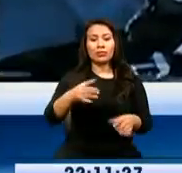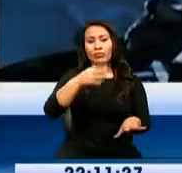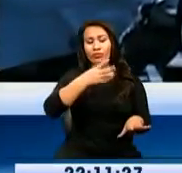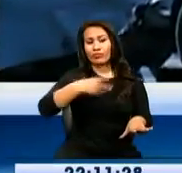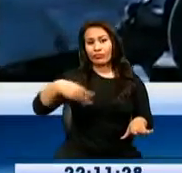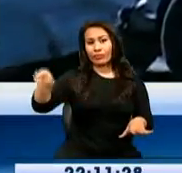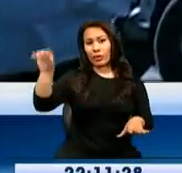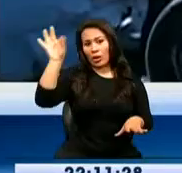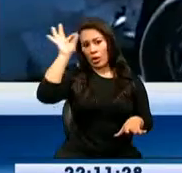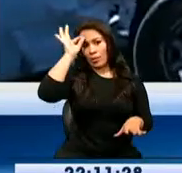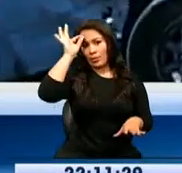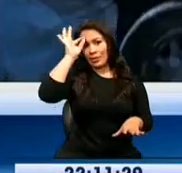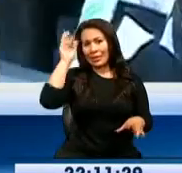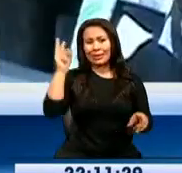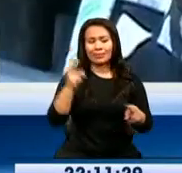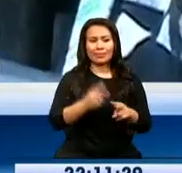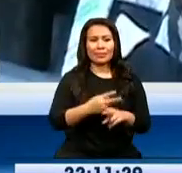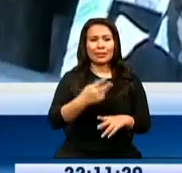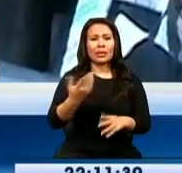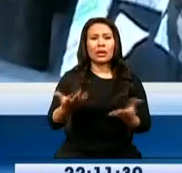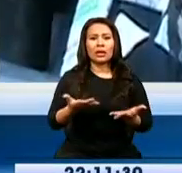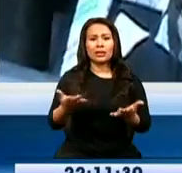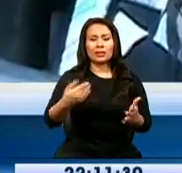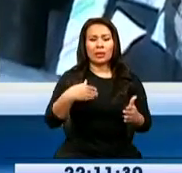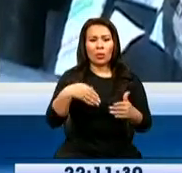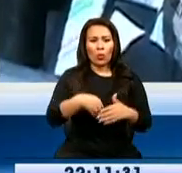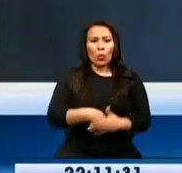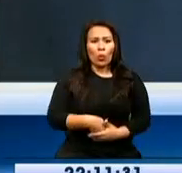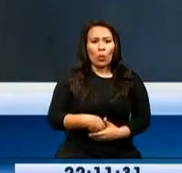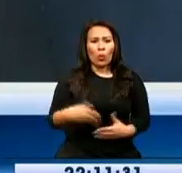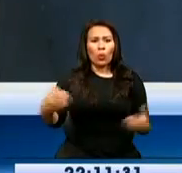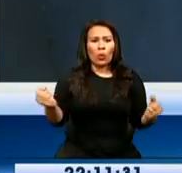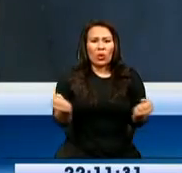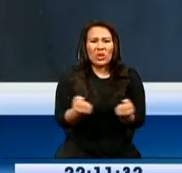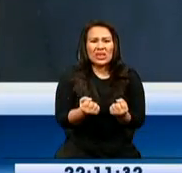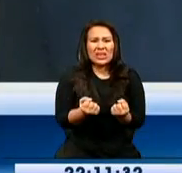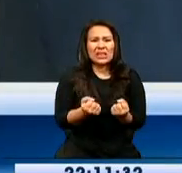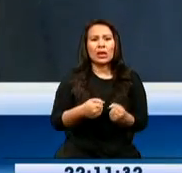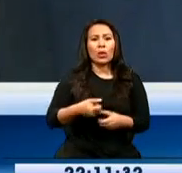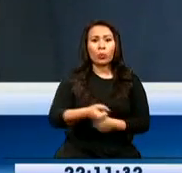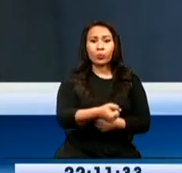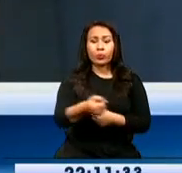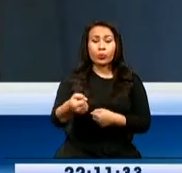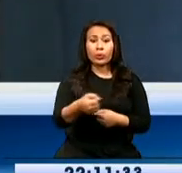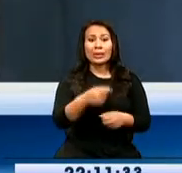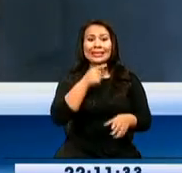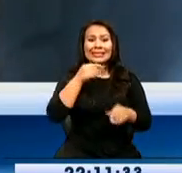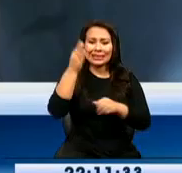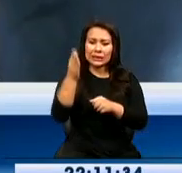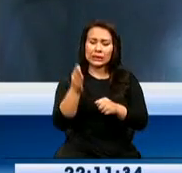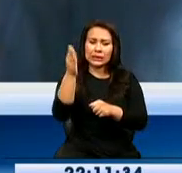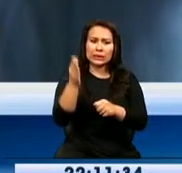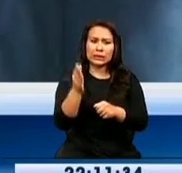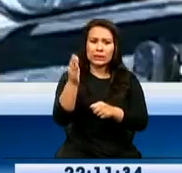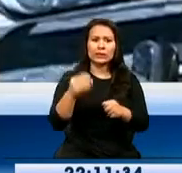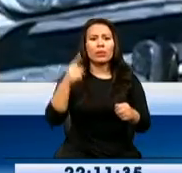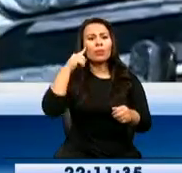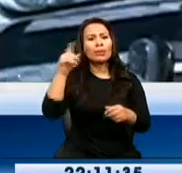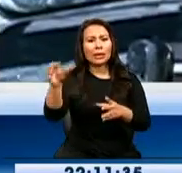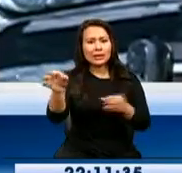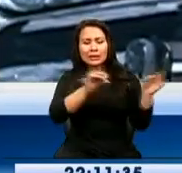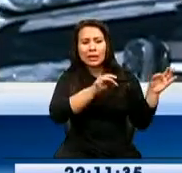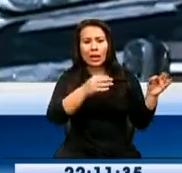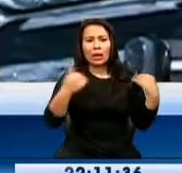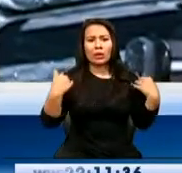del choque llevaron la peor parte, quedaron atrapados entre las latas, los bomberos tuvieron que utilizar herramientas hidráulicas para cortar